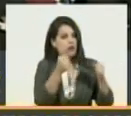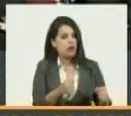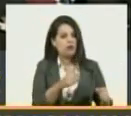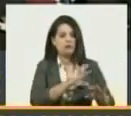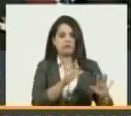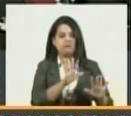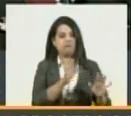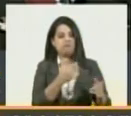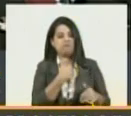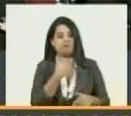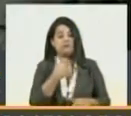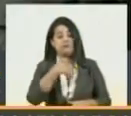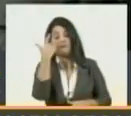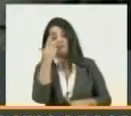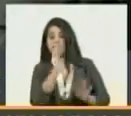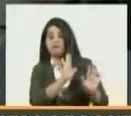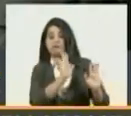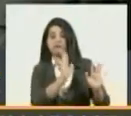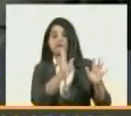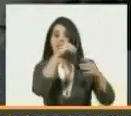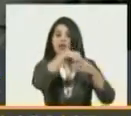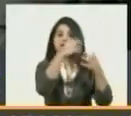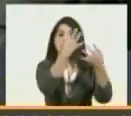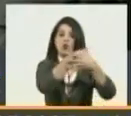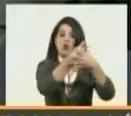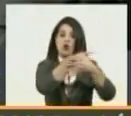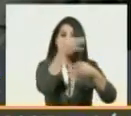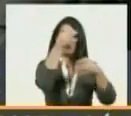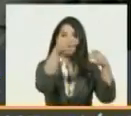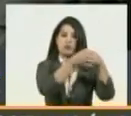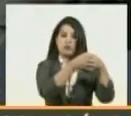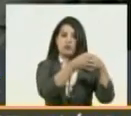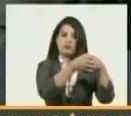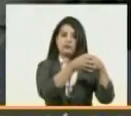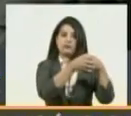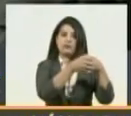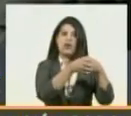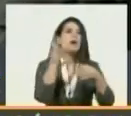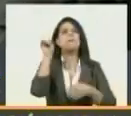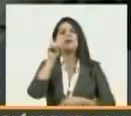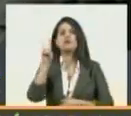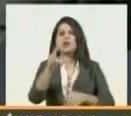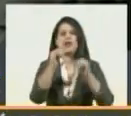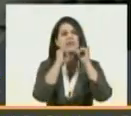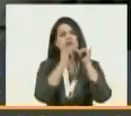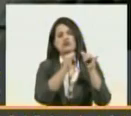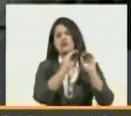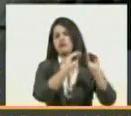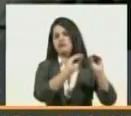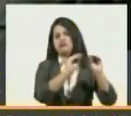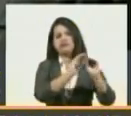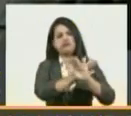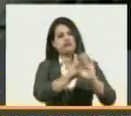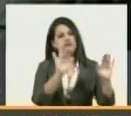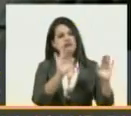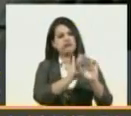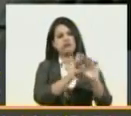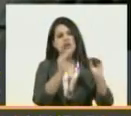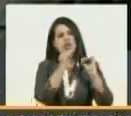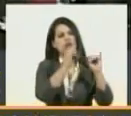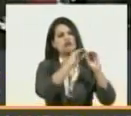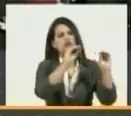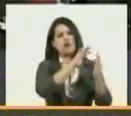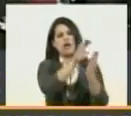evento ocurrido en el seno del Consejo Permanente de la OEA. Venezuela denunció inmediatamente la